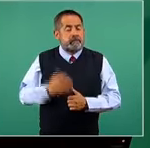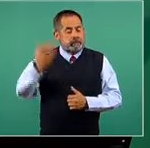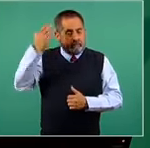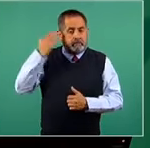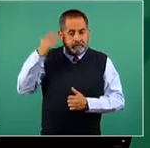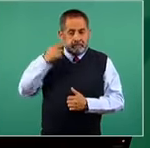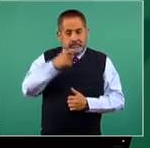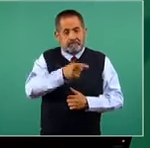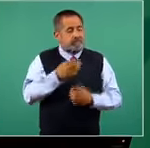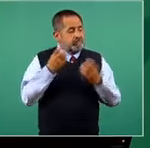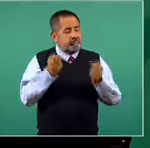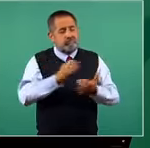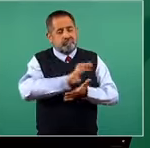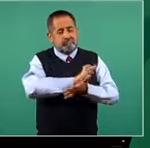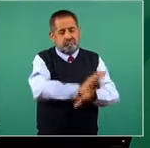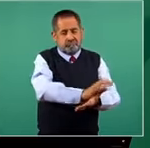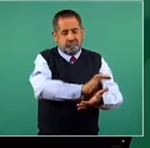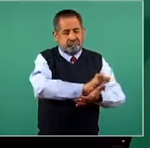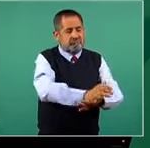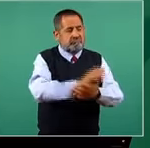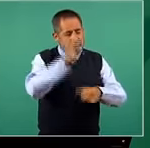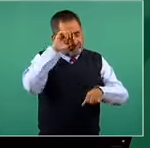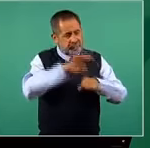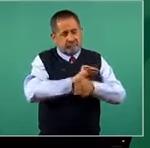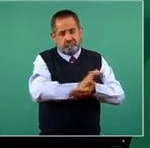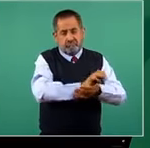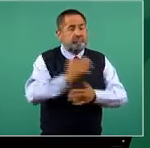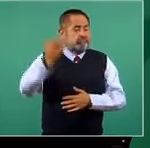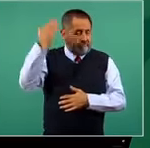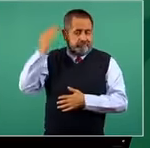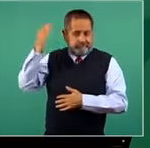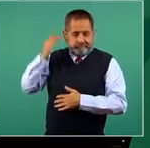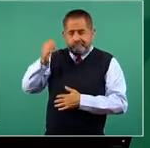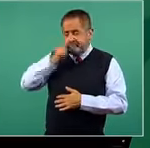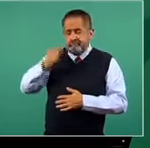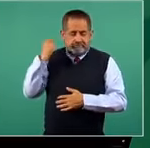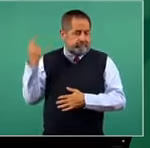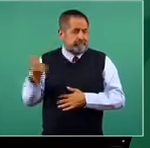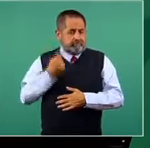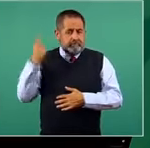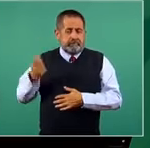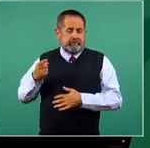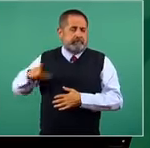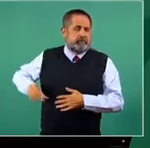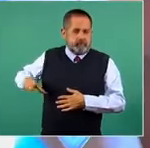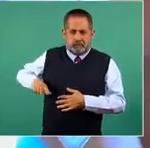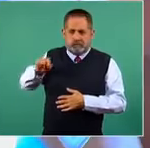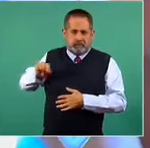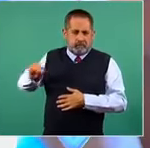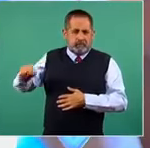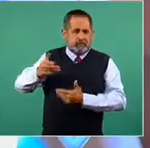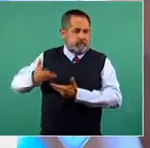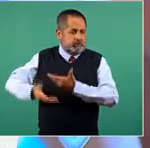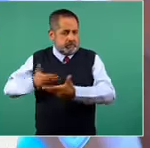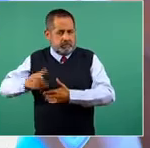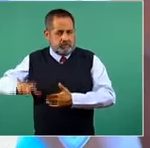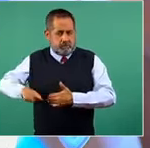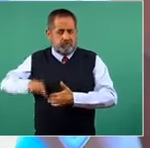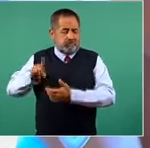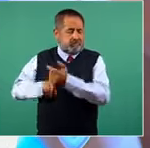discriminación cultural. Los sistemas de salud y en general los sistemas gubernamentales, los servicios